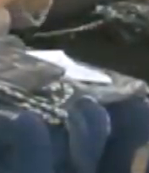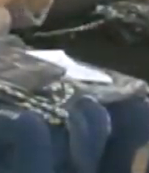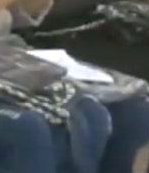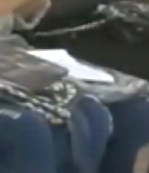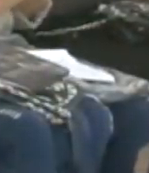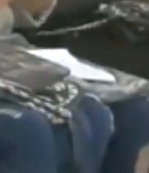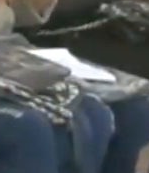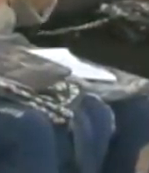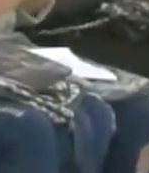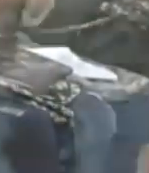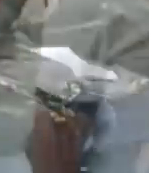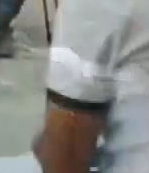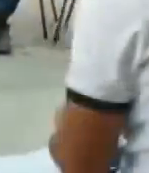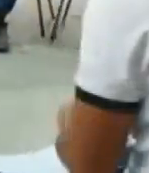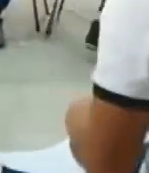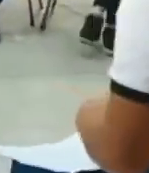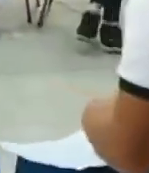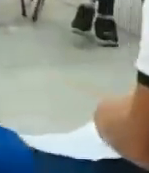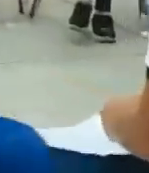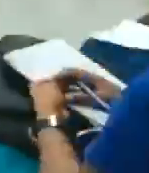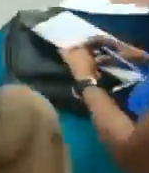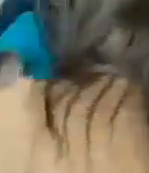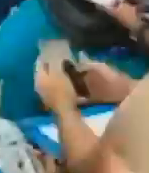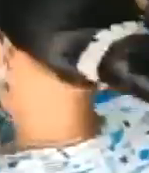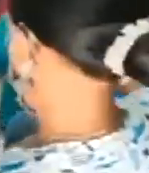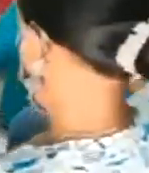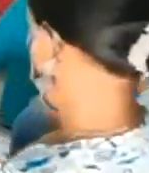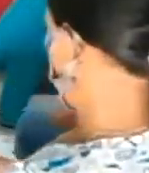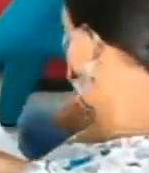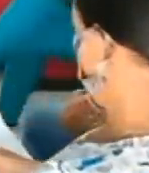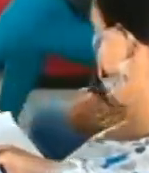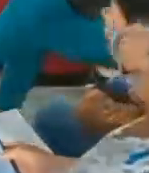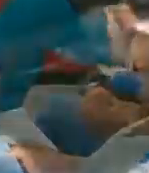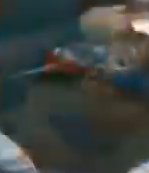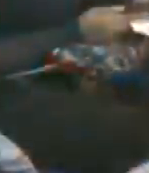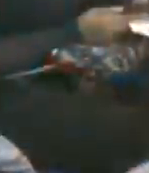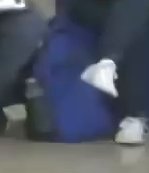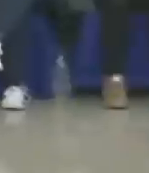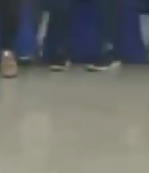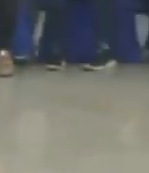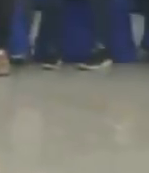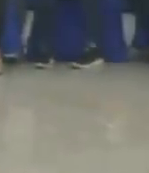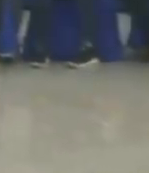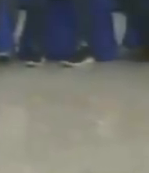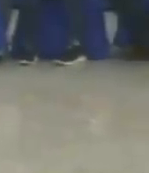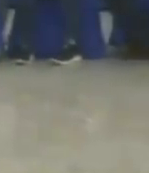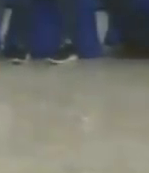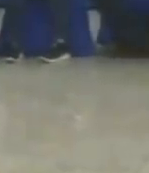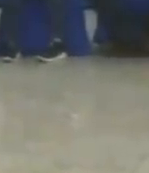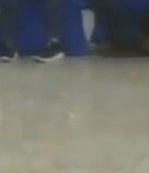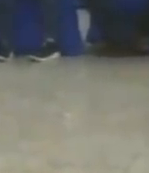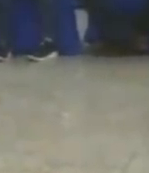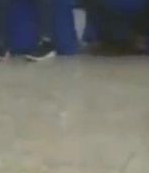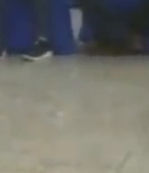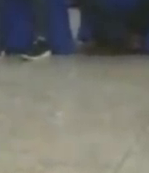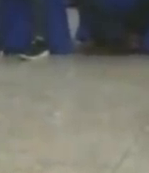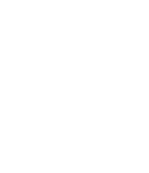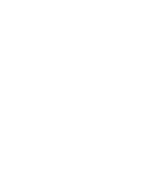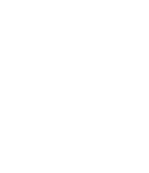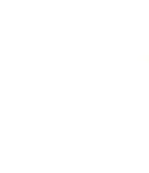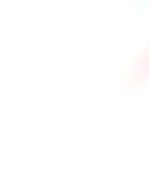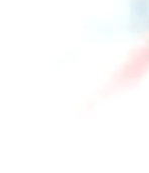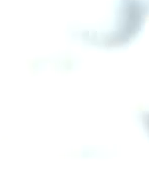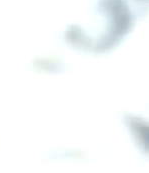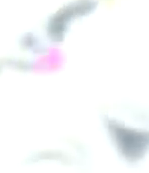buena idea darle el poder, darle las potestades, responsabilidades y todo el apoyo al poder comunal.